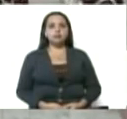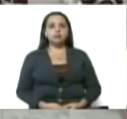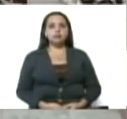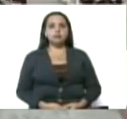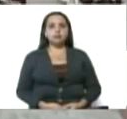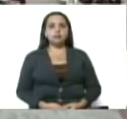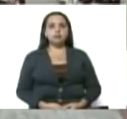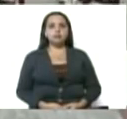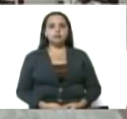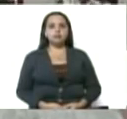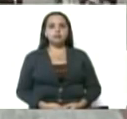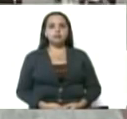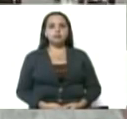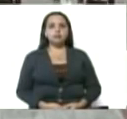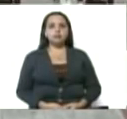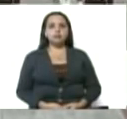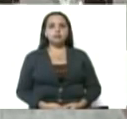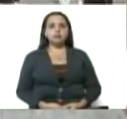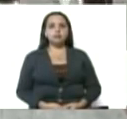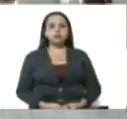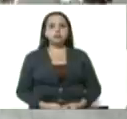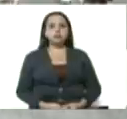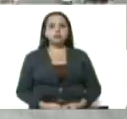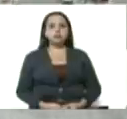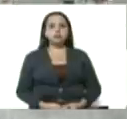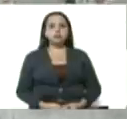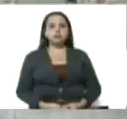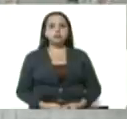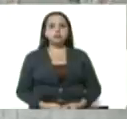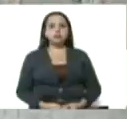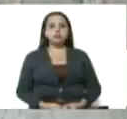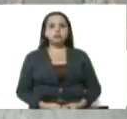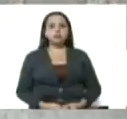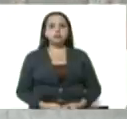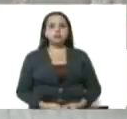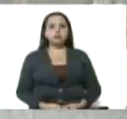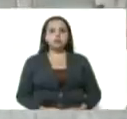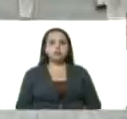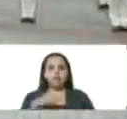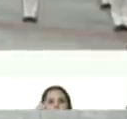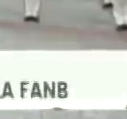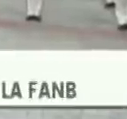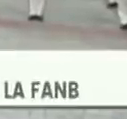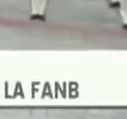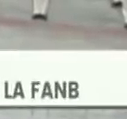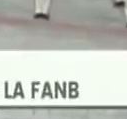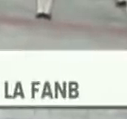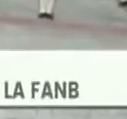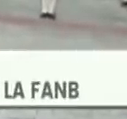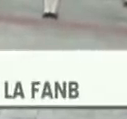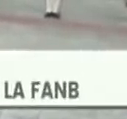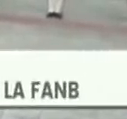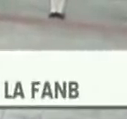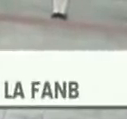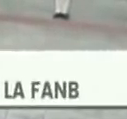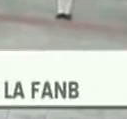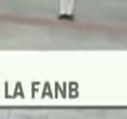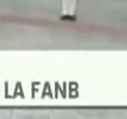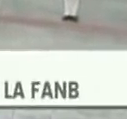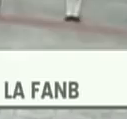visto la jce claro chávez vive la patria sigue